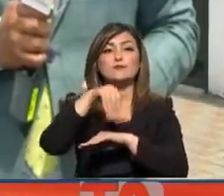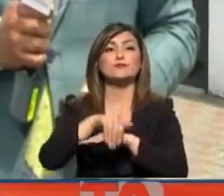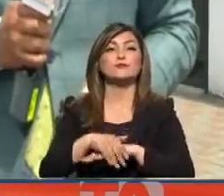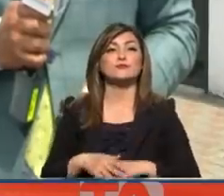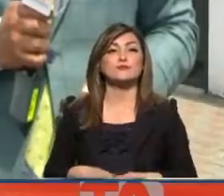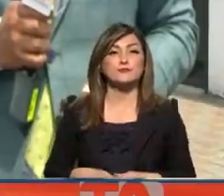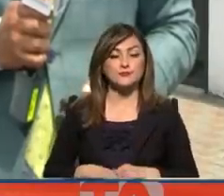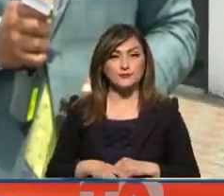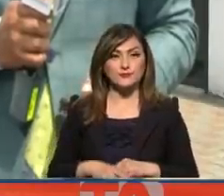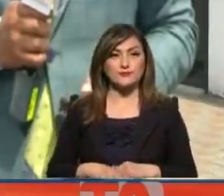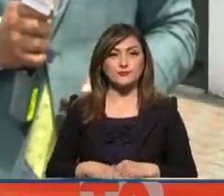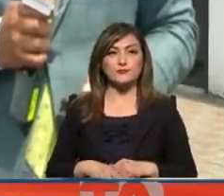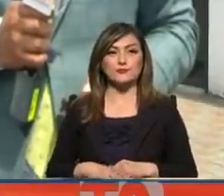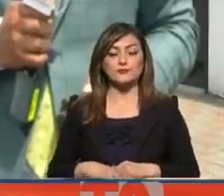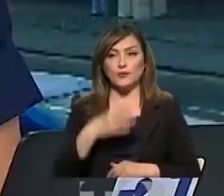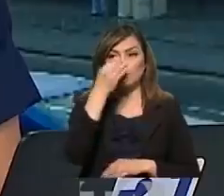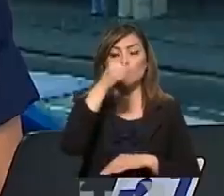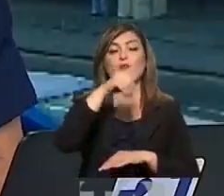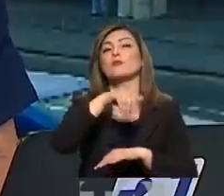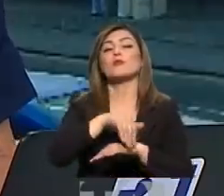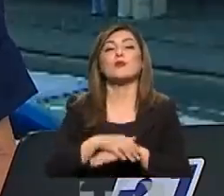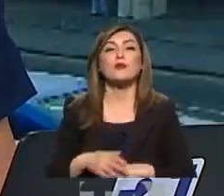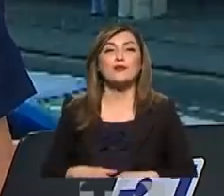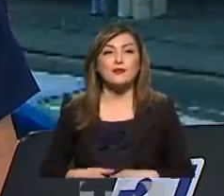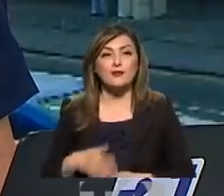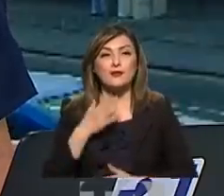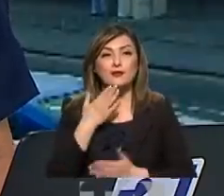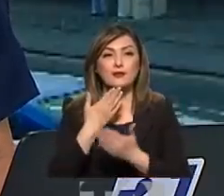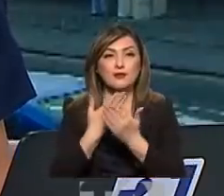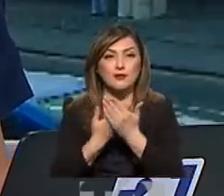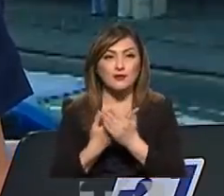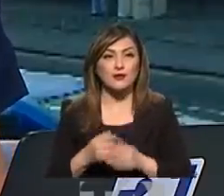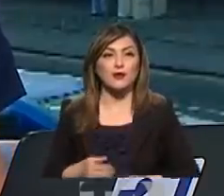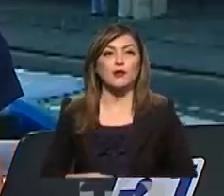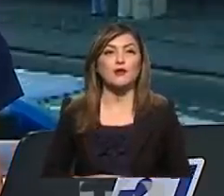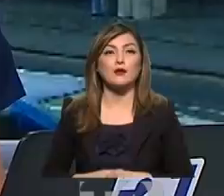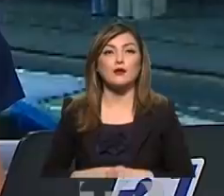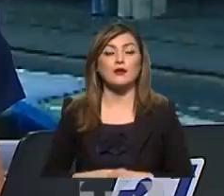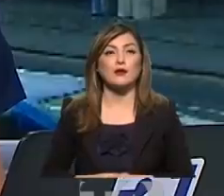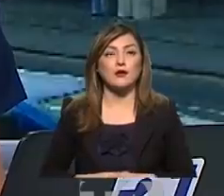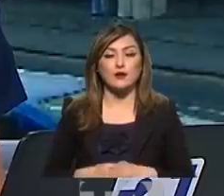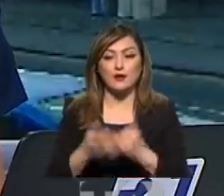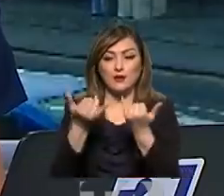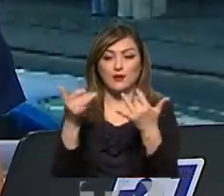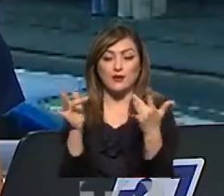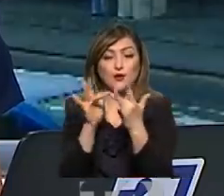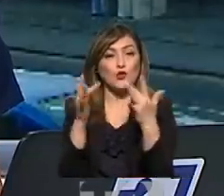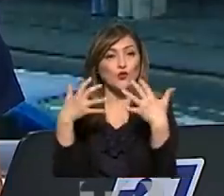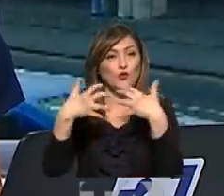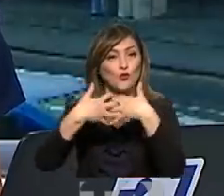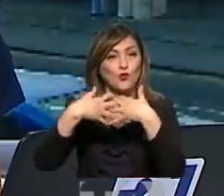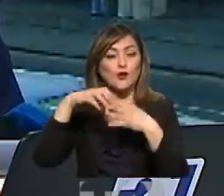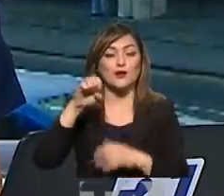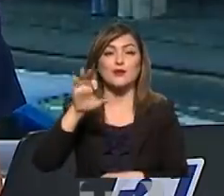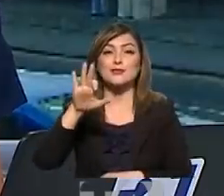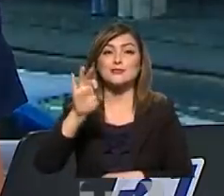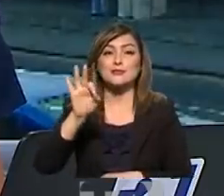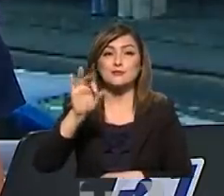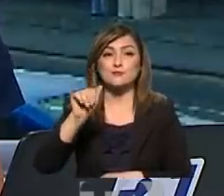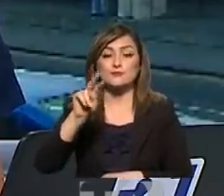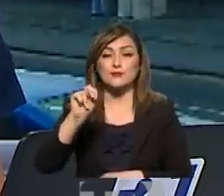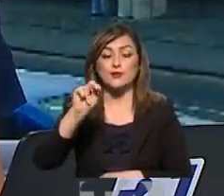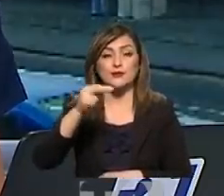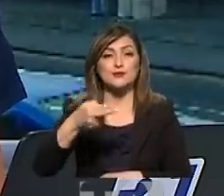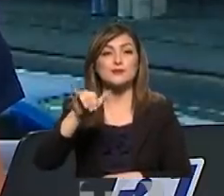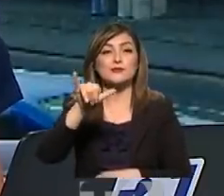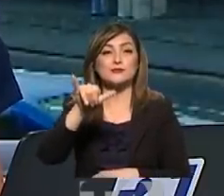tardes. Buenas tardes también para ti, Freddy. Muchísimas gracias. Nos enlazamos a esta hora con Stephanie Paz, quien se encuentra en el